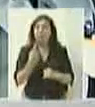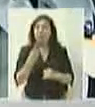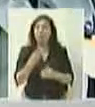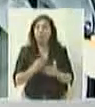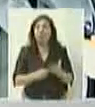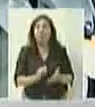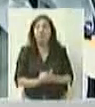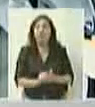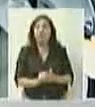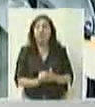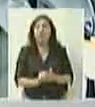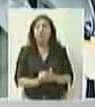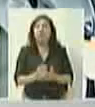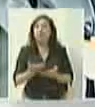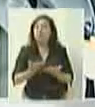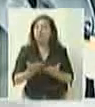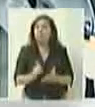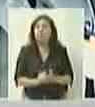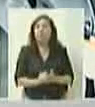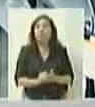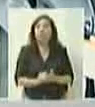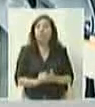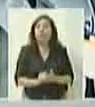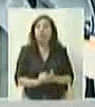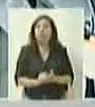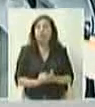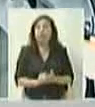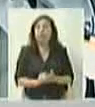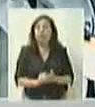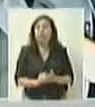por, bueno, por sus propias características, ¿no? Su carisma.